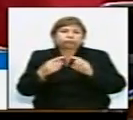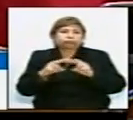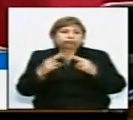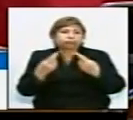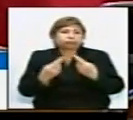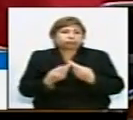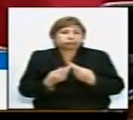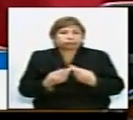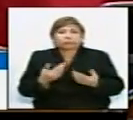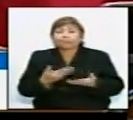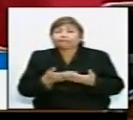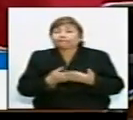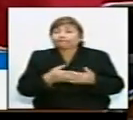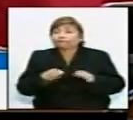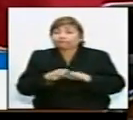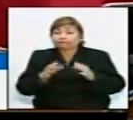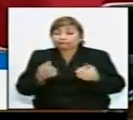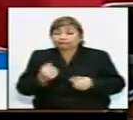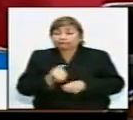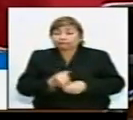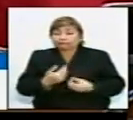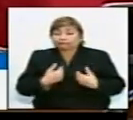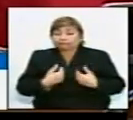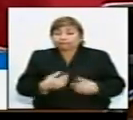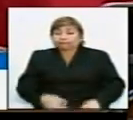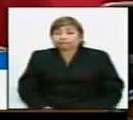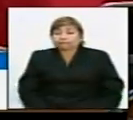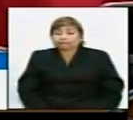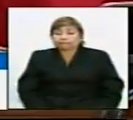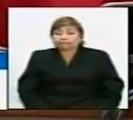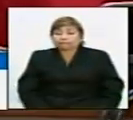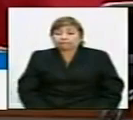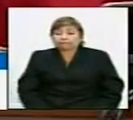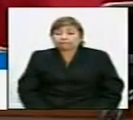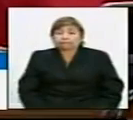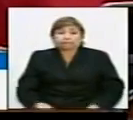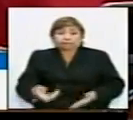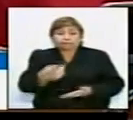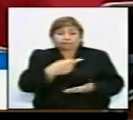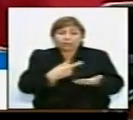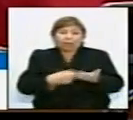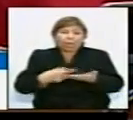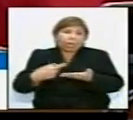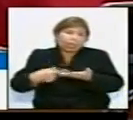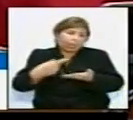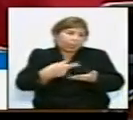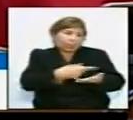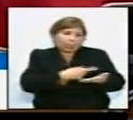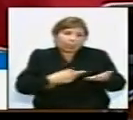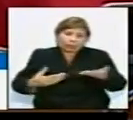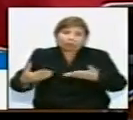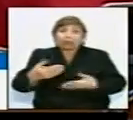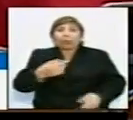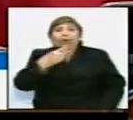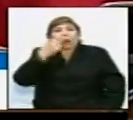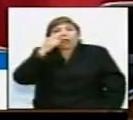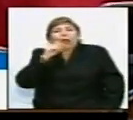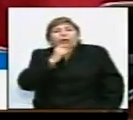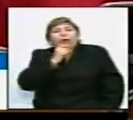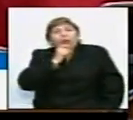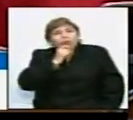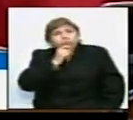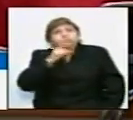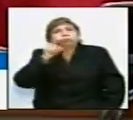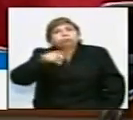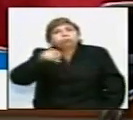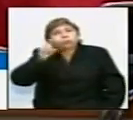que participaron en esta mesa de diálogo que hemos tenido y en parte de esas discusiones salió la necesidad de